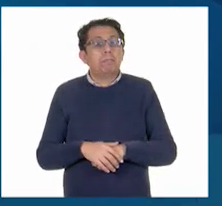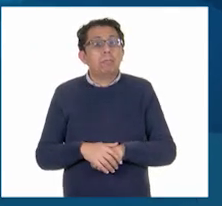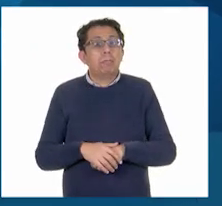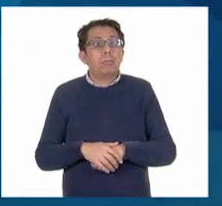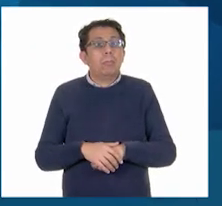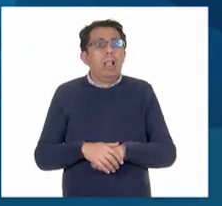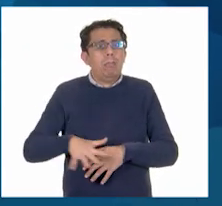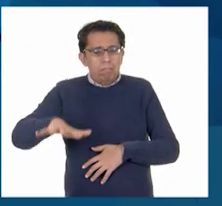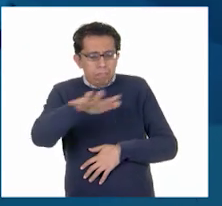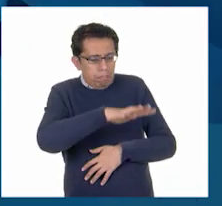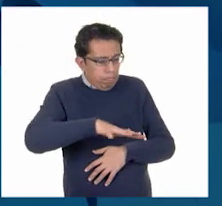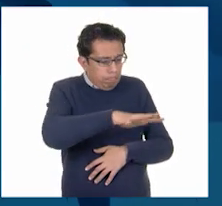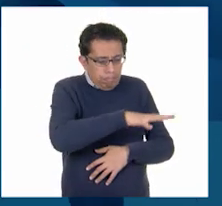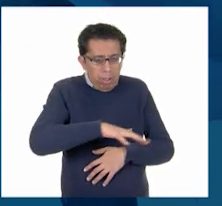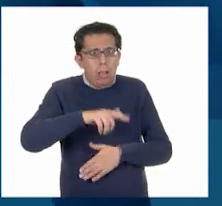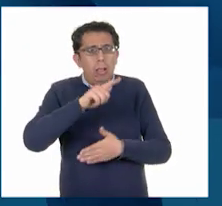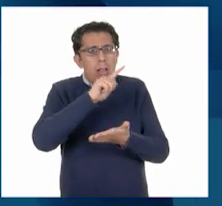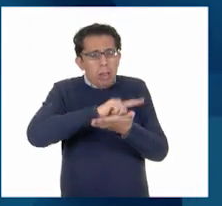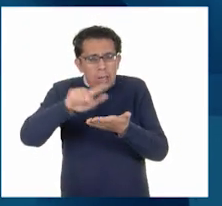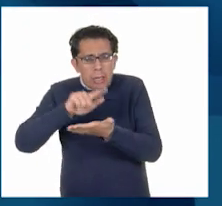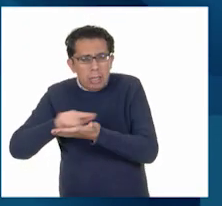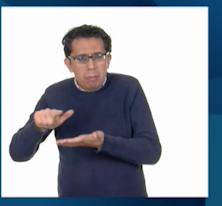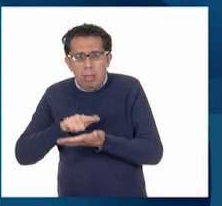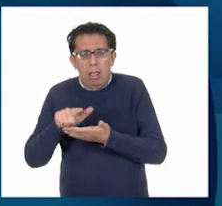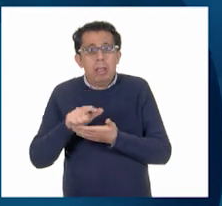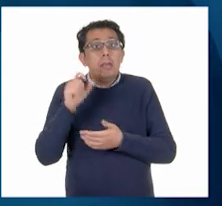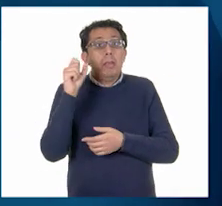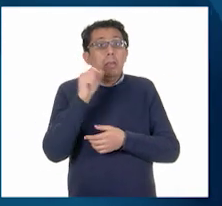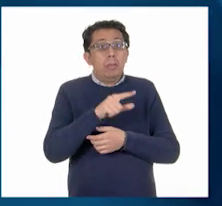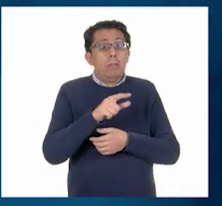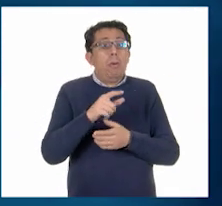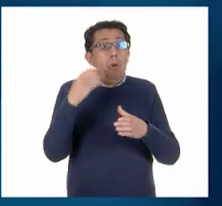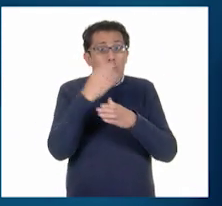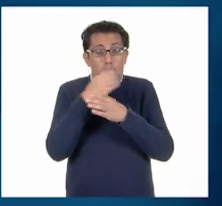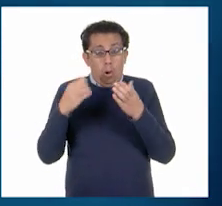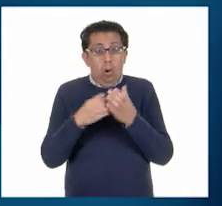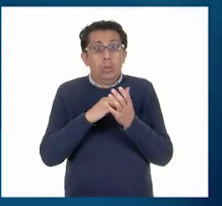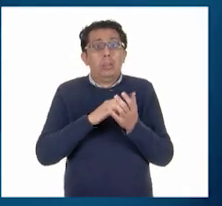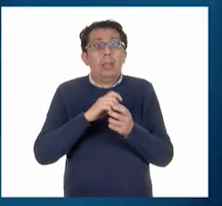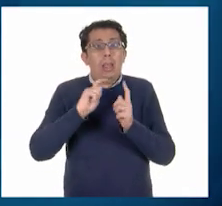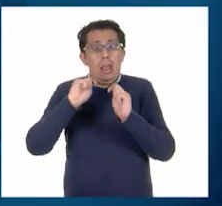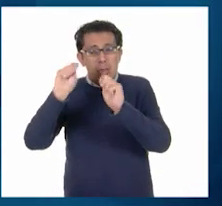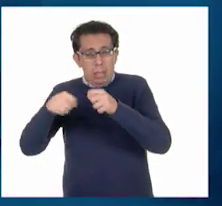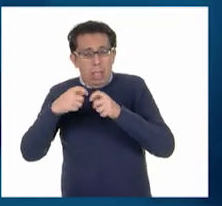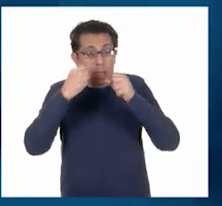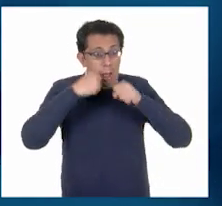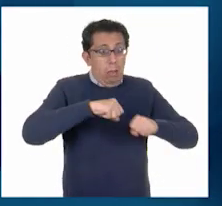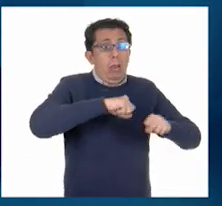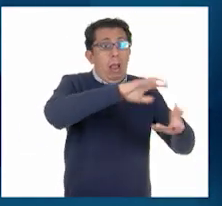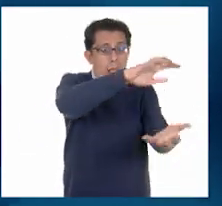Desinfecta las superficies y los objetos que más utilizas. También las cosas que compres en la tienda o el supermercado.